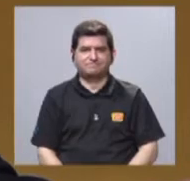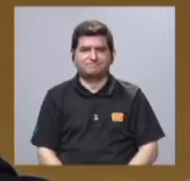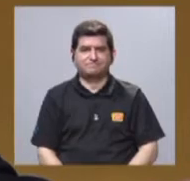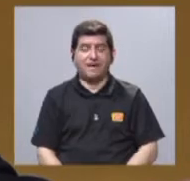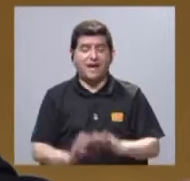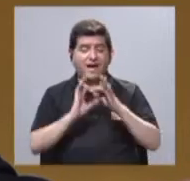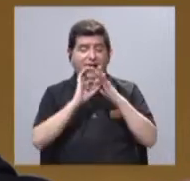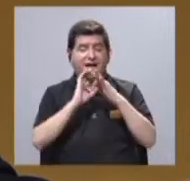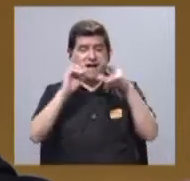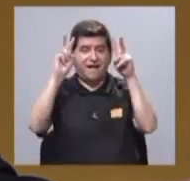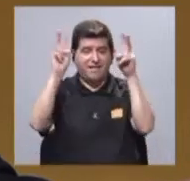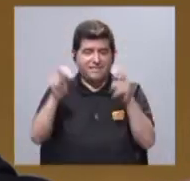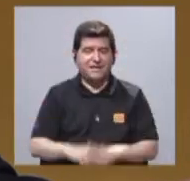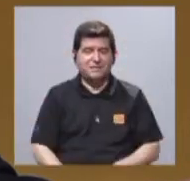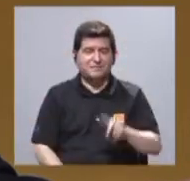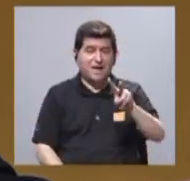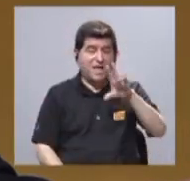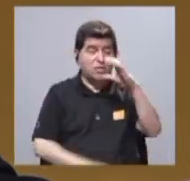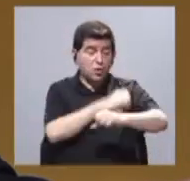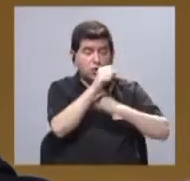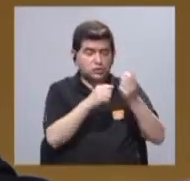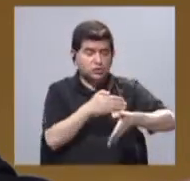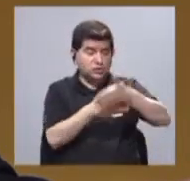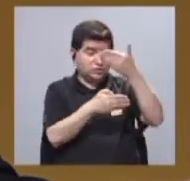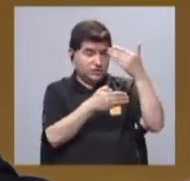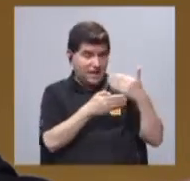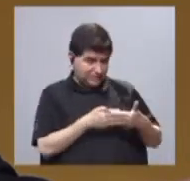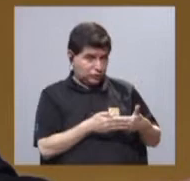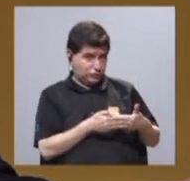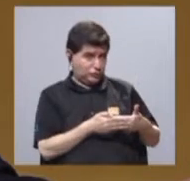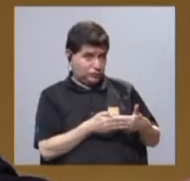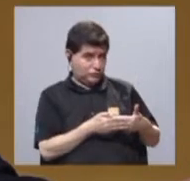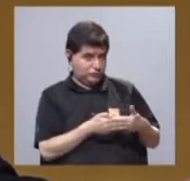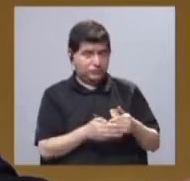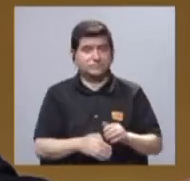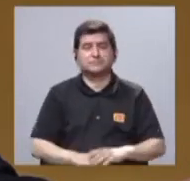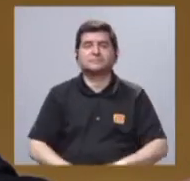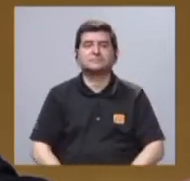a colación el tema de que hace 200 años